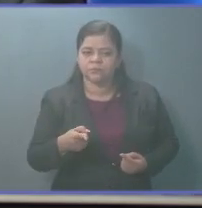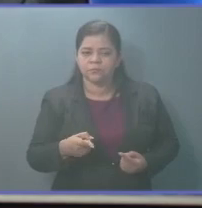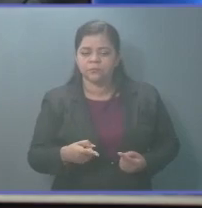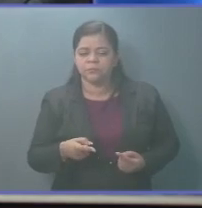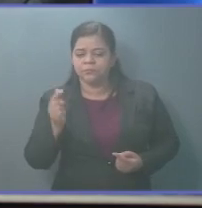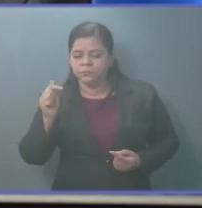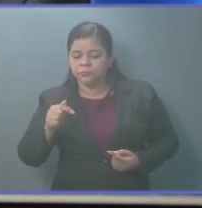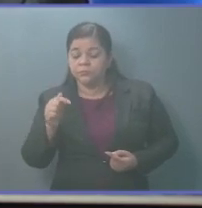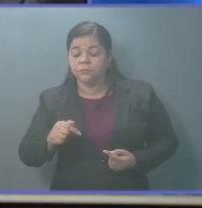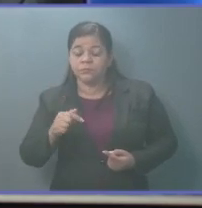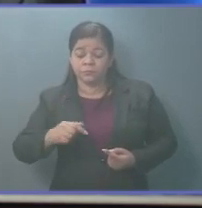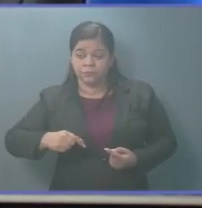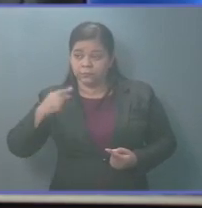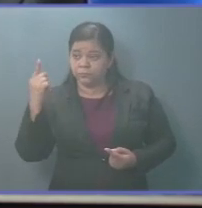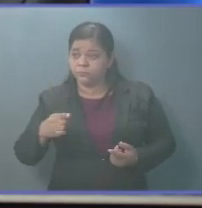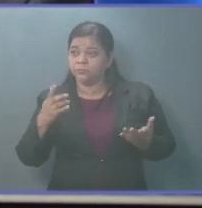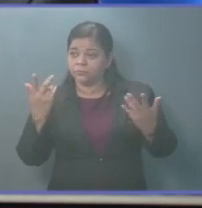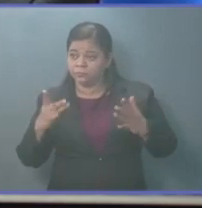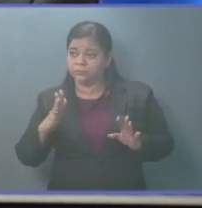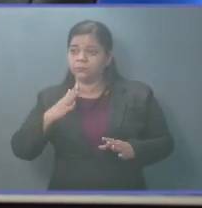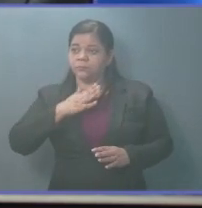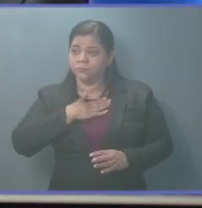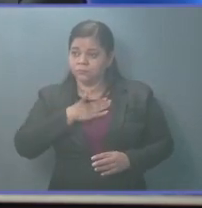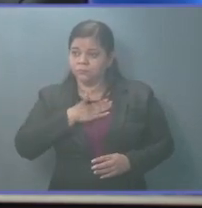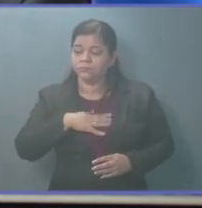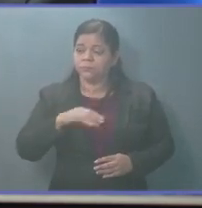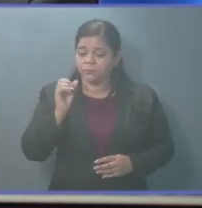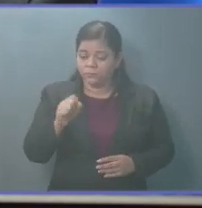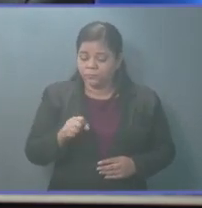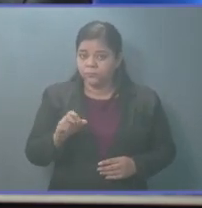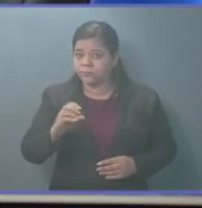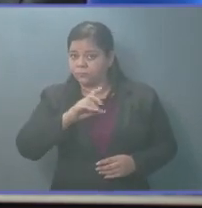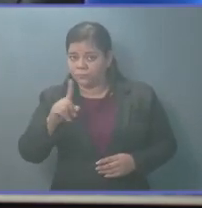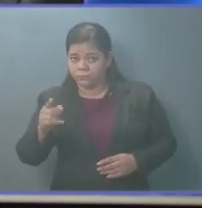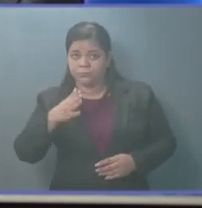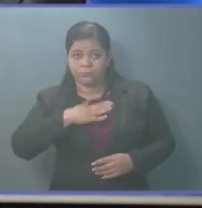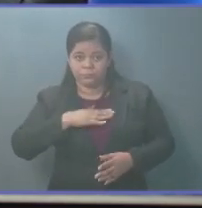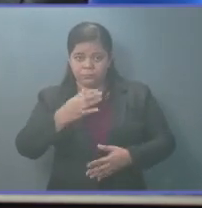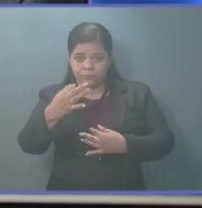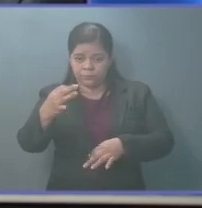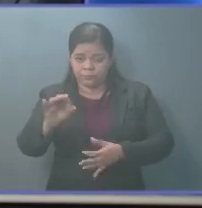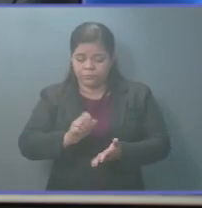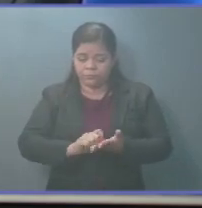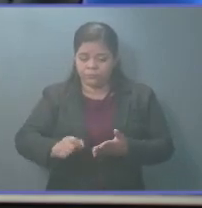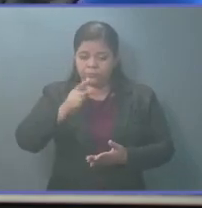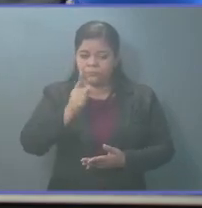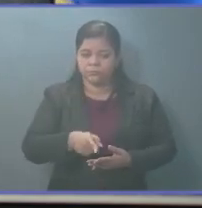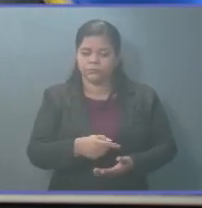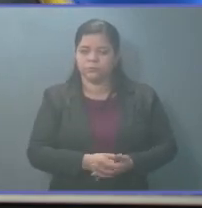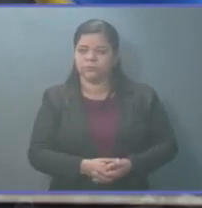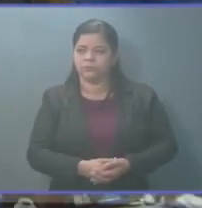órdenes constan o no por escrito. Esa es la primera pregunta, señor presidente.